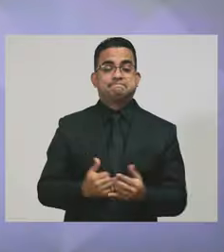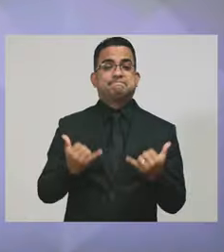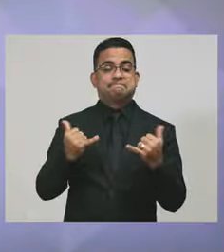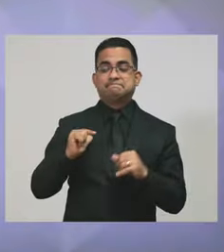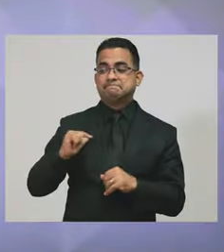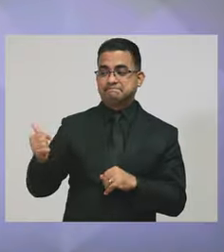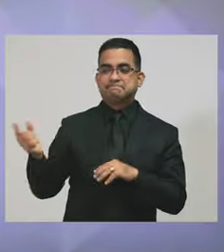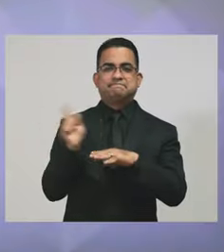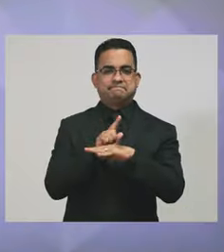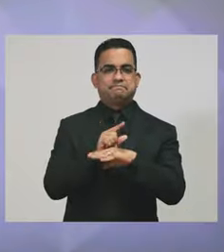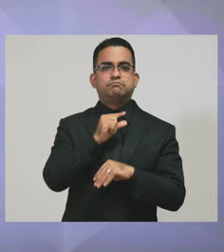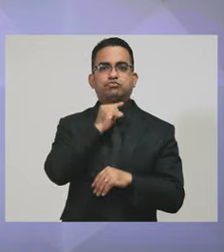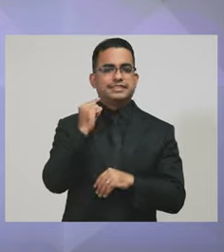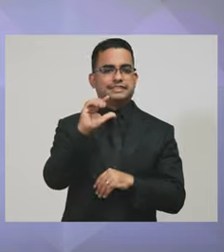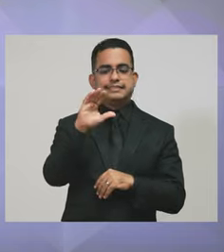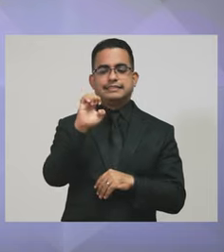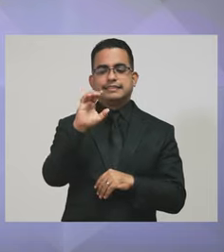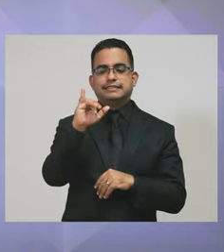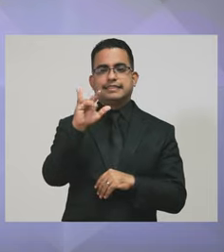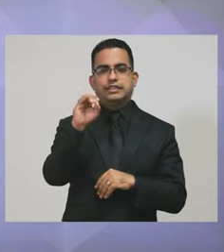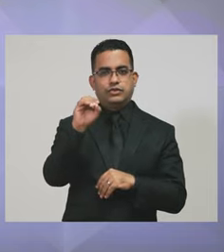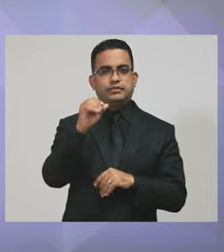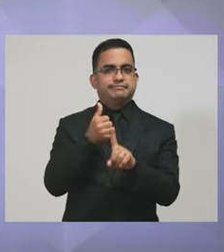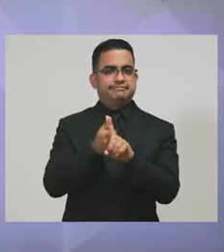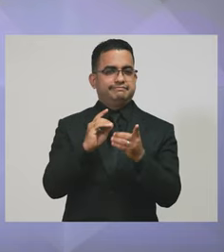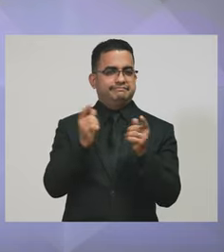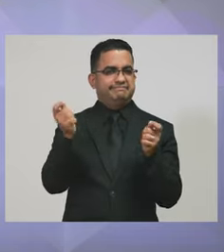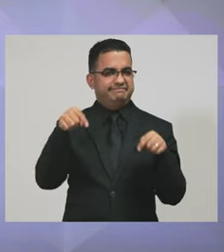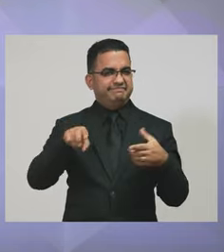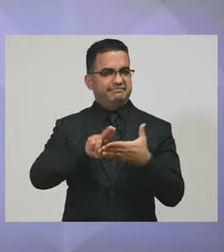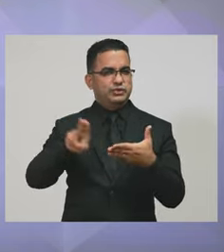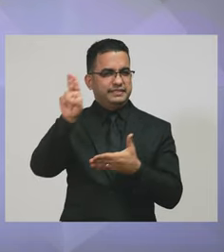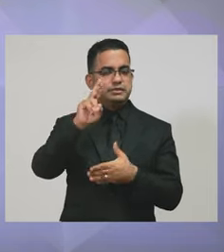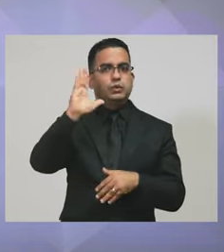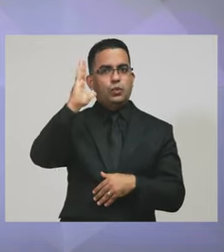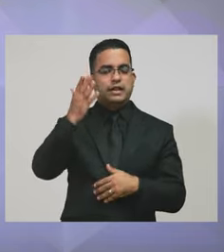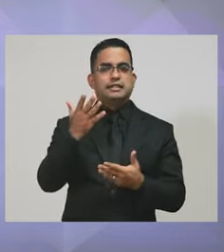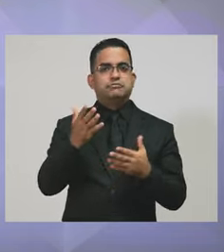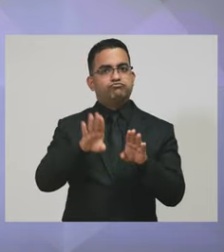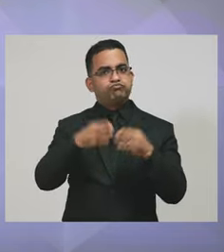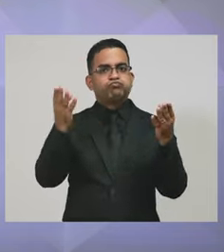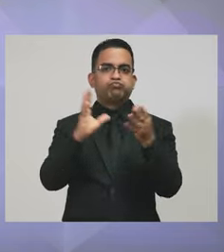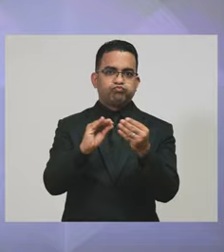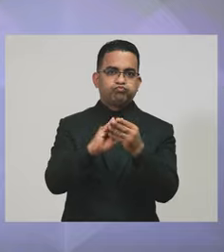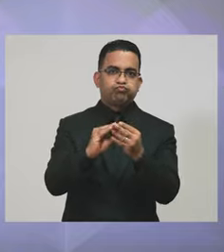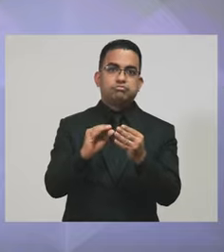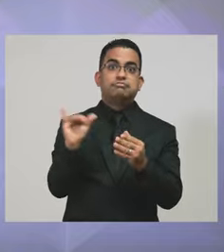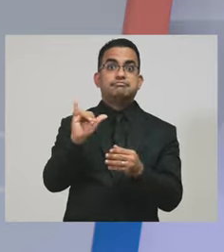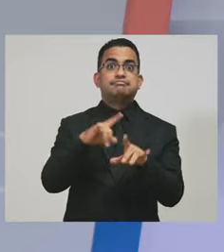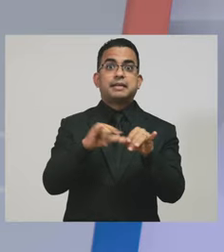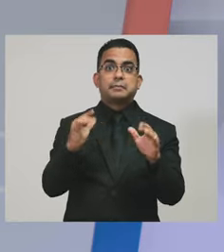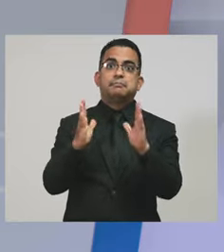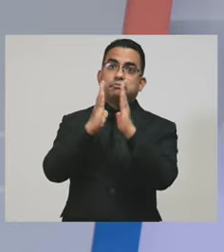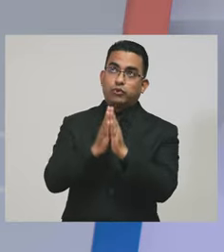a continuación nuestro rector el reverendo padre doctor cecilio espinal dirigirá a las palabras de invocación